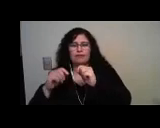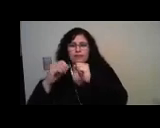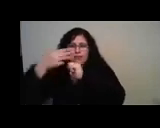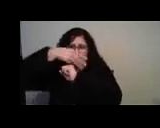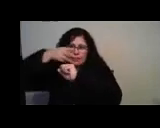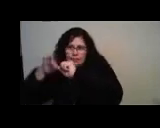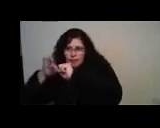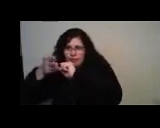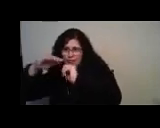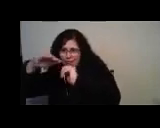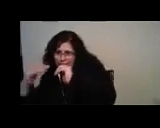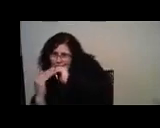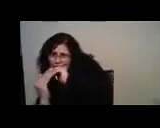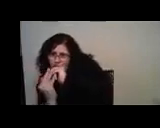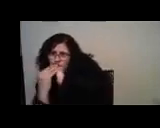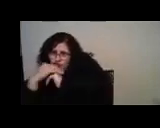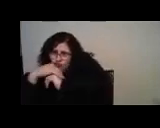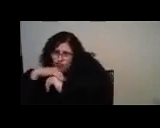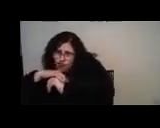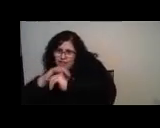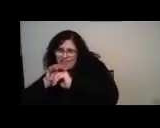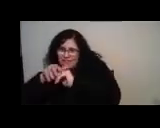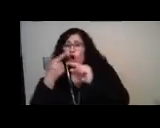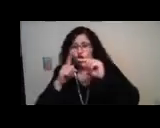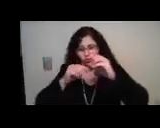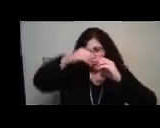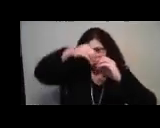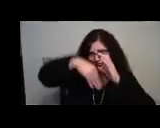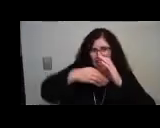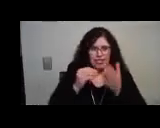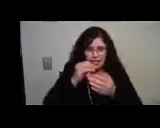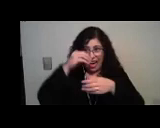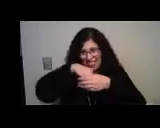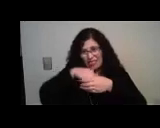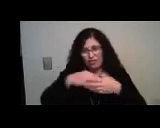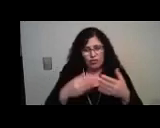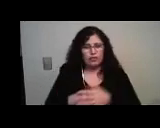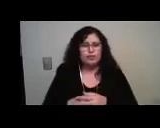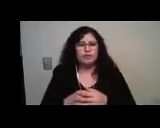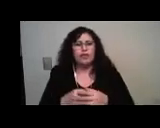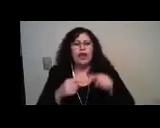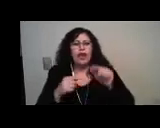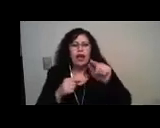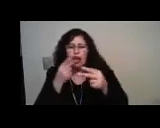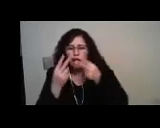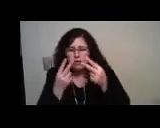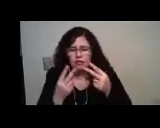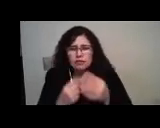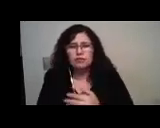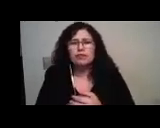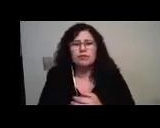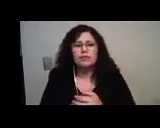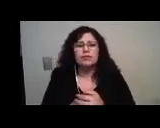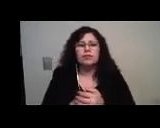subaracnoidea, ¿ya? Porque en ambas regiones está representada o está dada la irrigación del cerebro